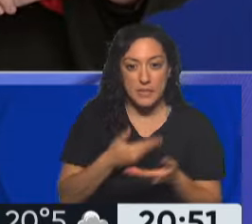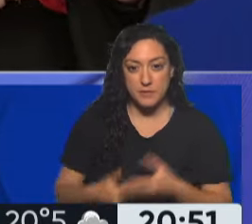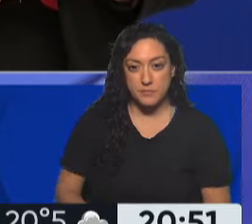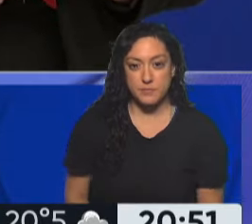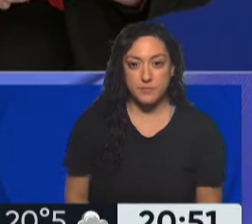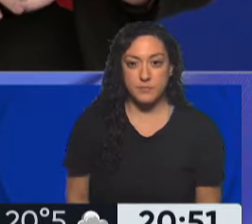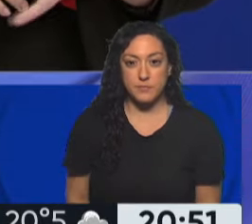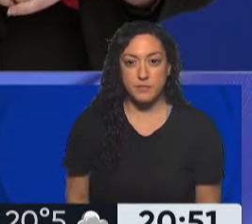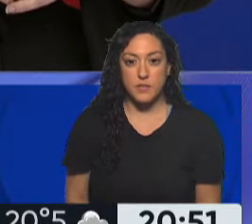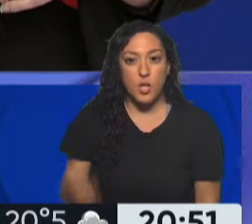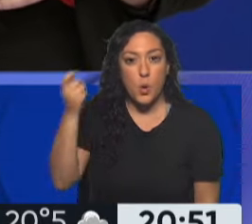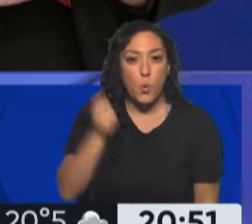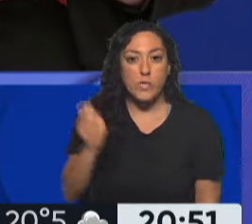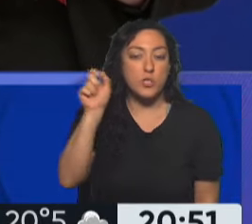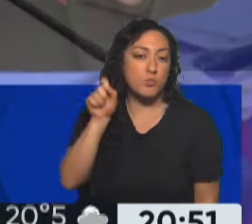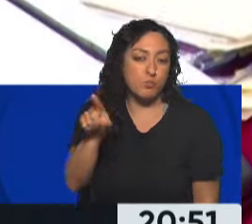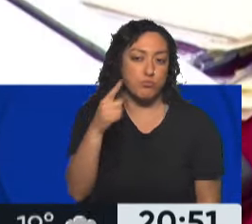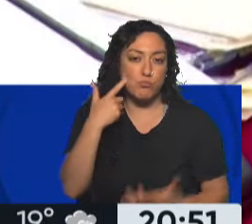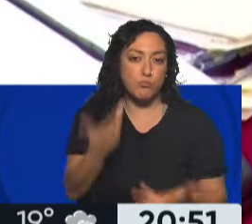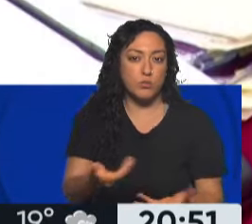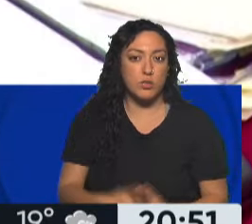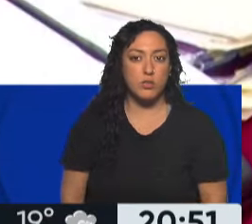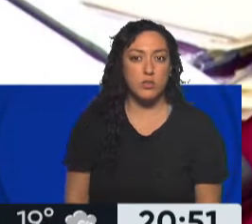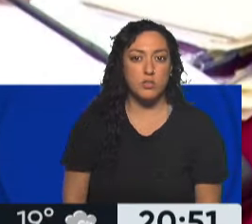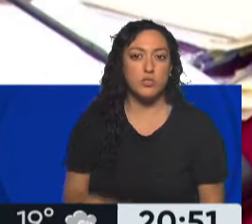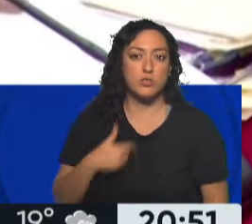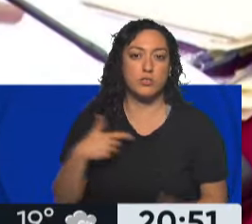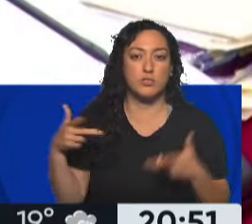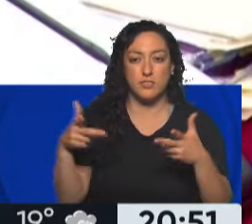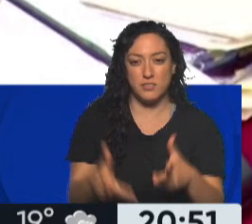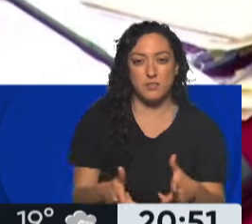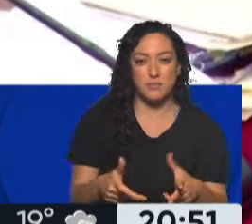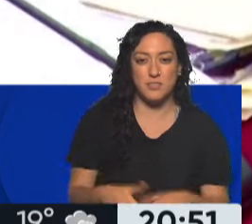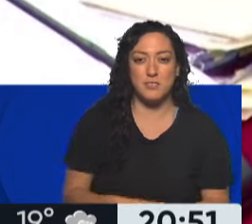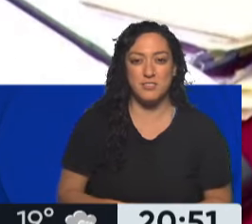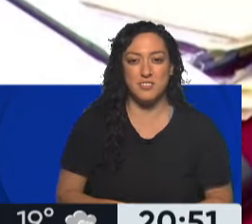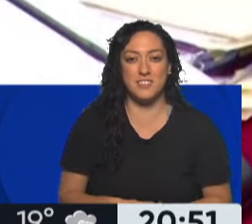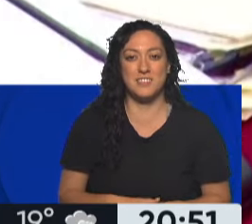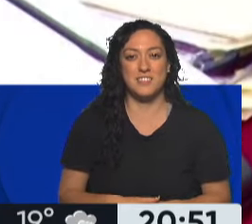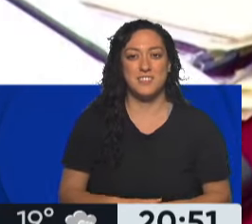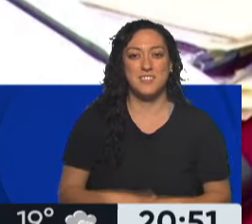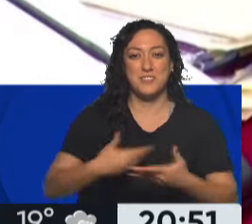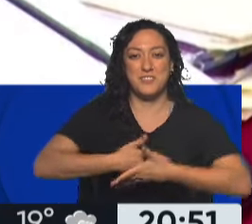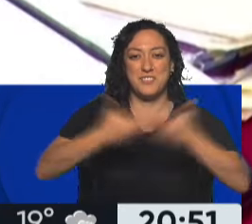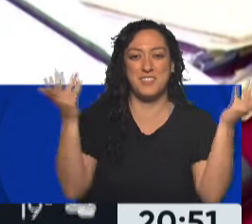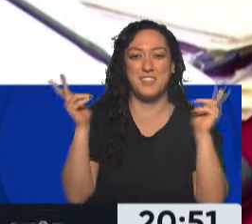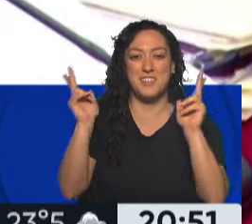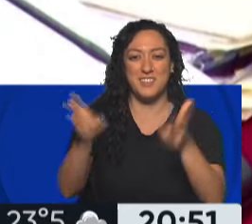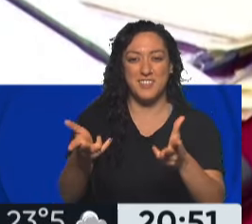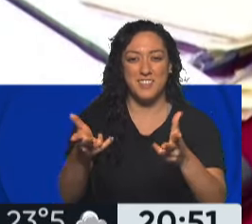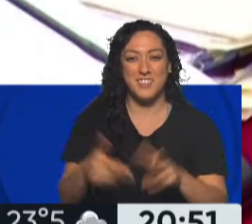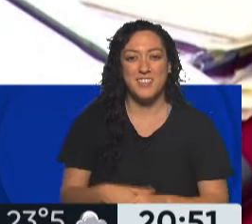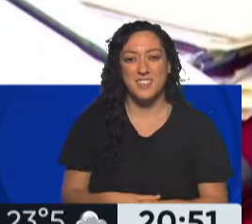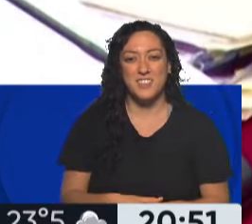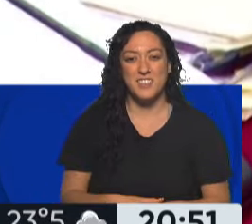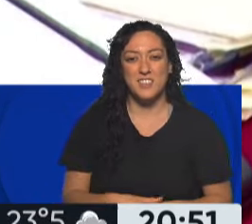de lo que fue el juicio a Toledo. Quiero decirles públicamente que yo